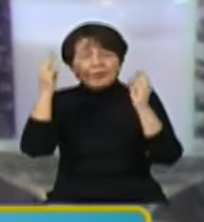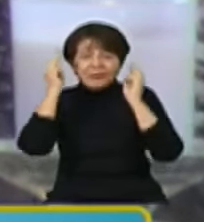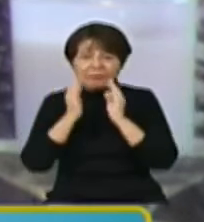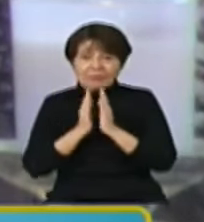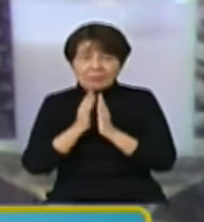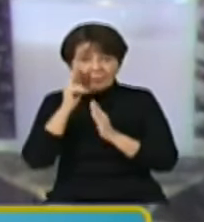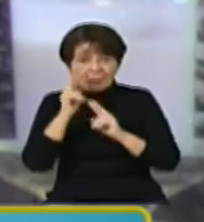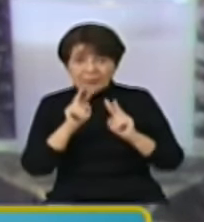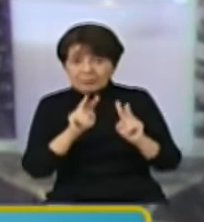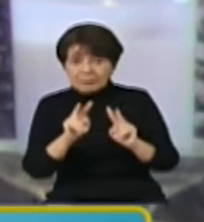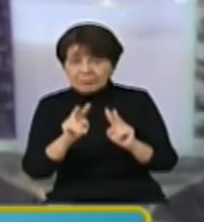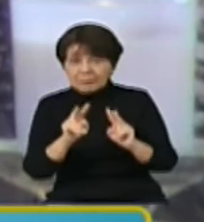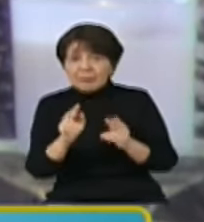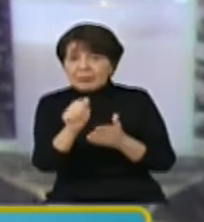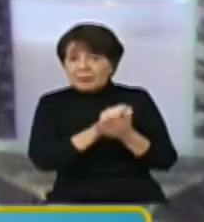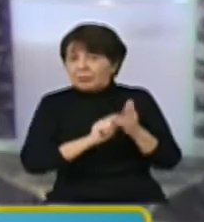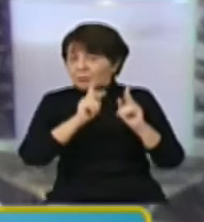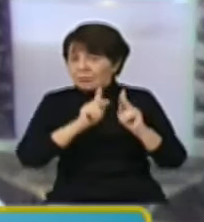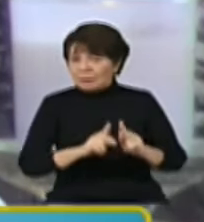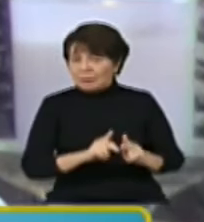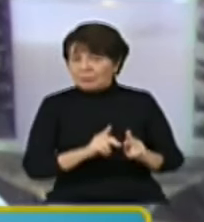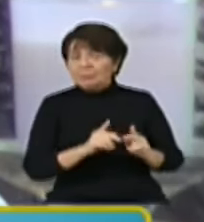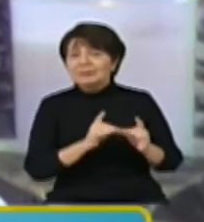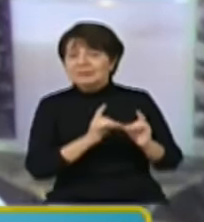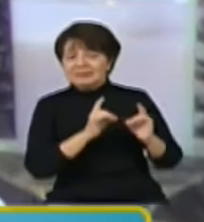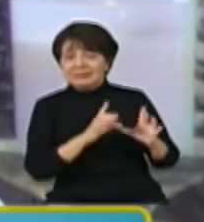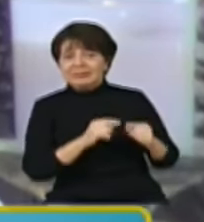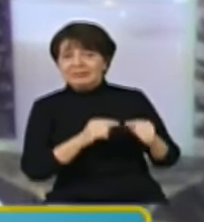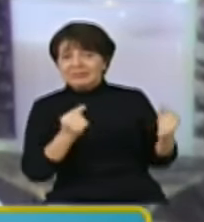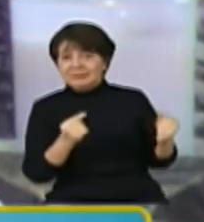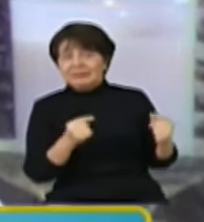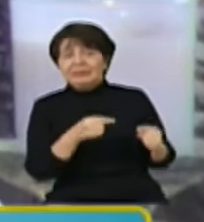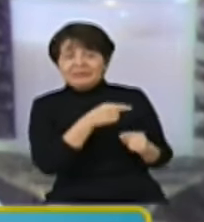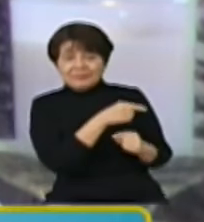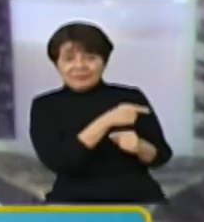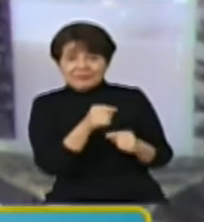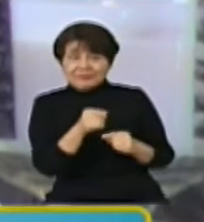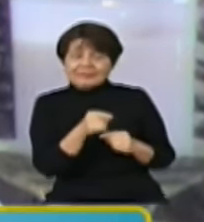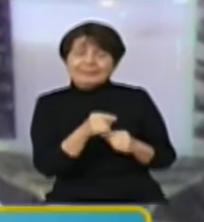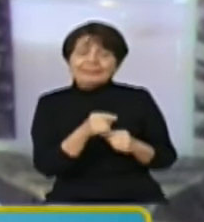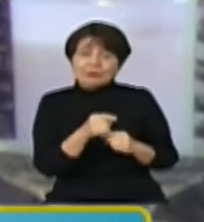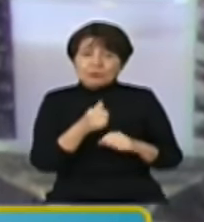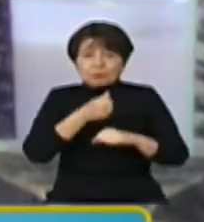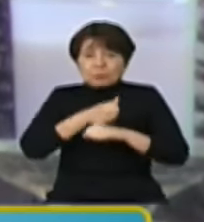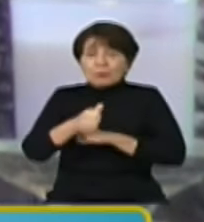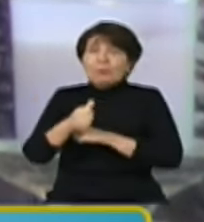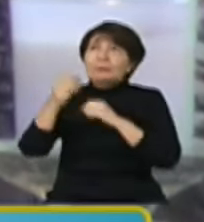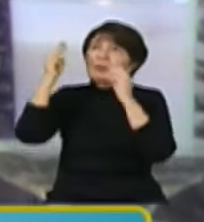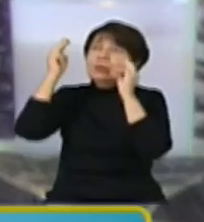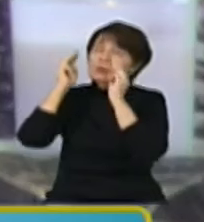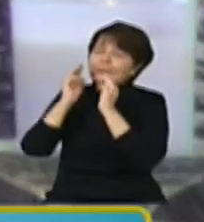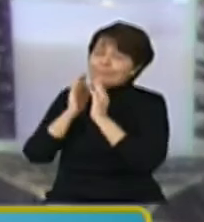Hermanos que no se ven como tales son los que hacen llorar los ojos de la Madre